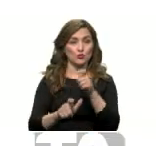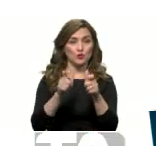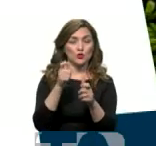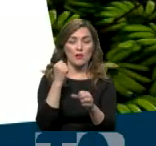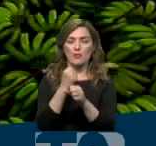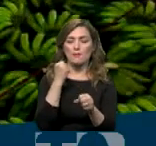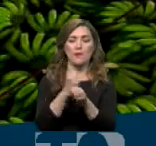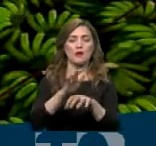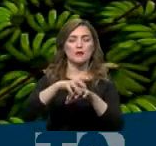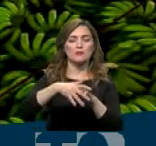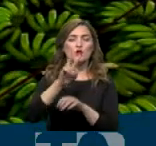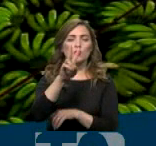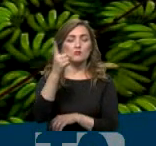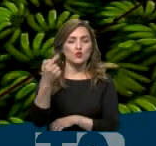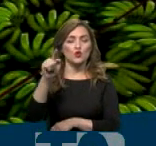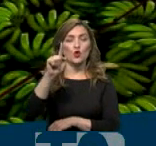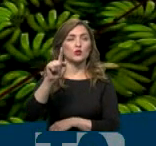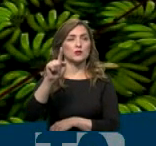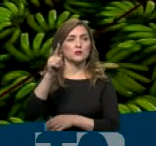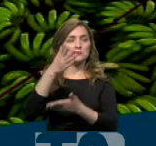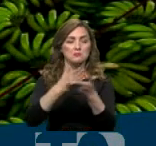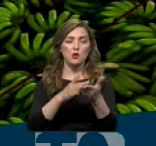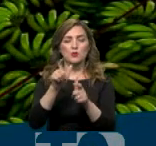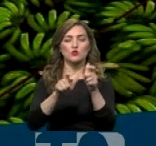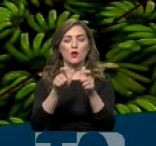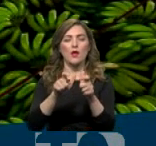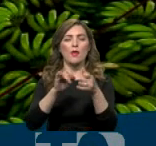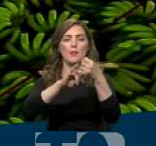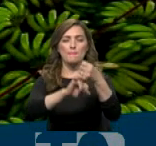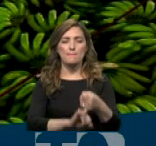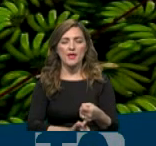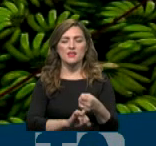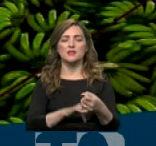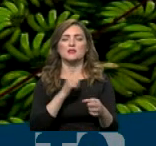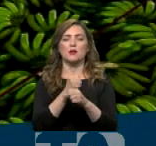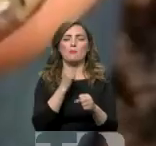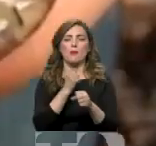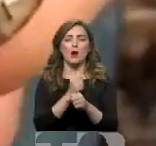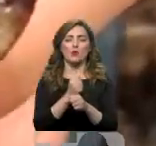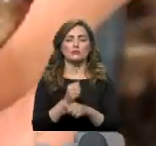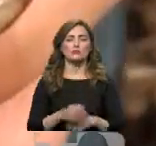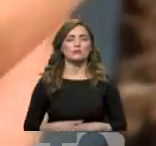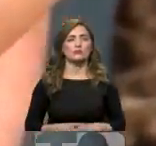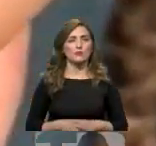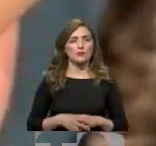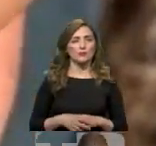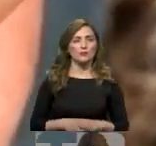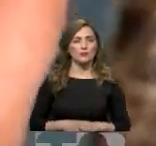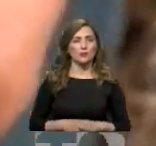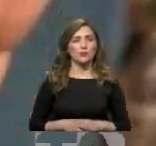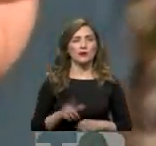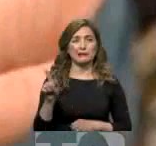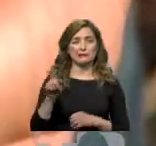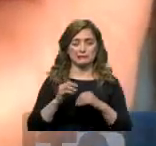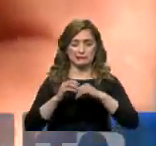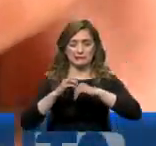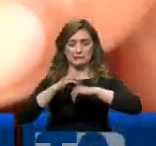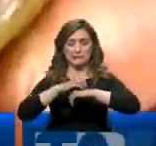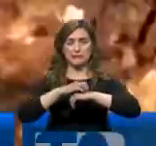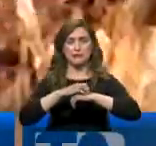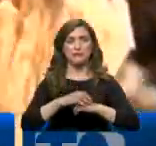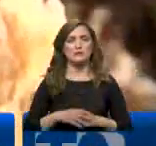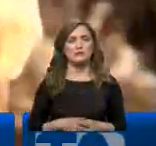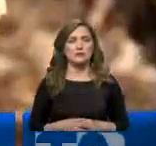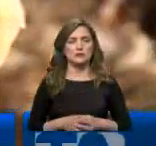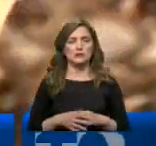a esto y al menos 2 millones y medio de personas dependen de forma directa e indirecta del gremio bananero. Por lo que la presencia del Fusarium y su no detección